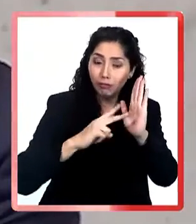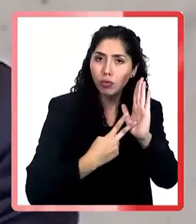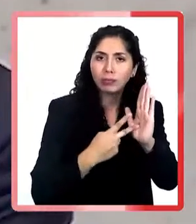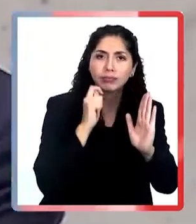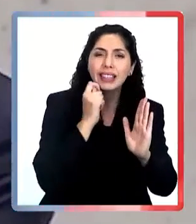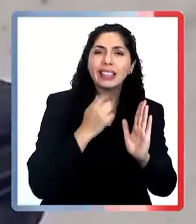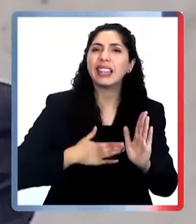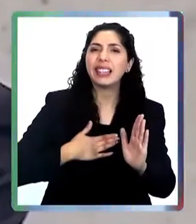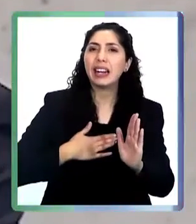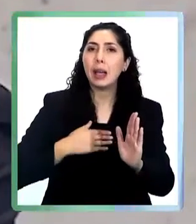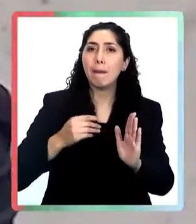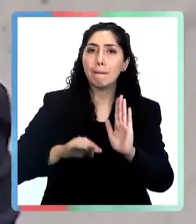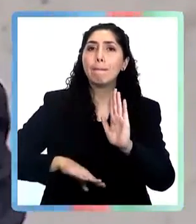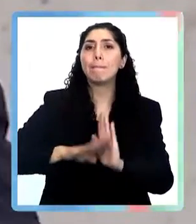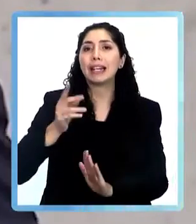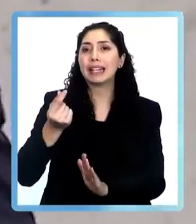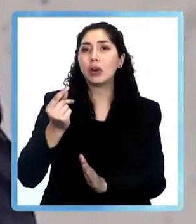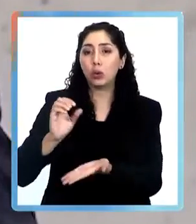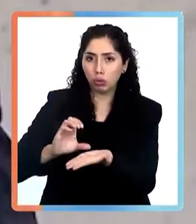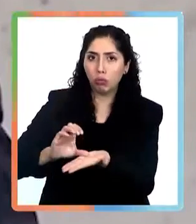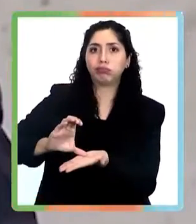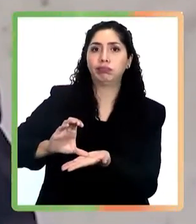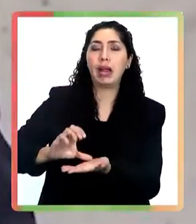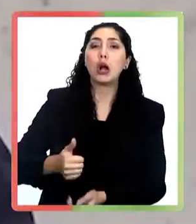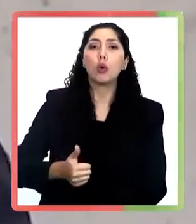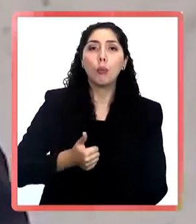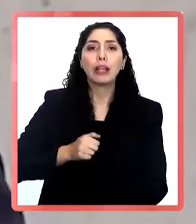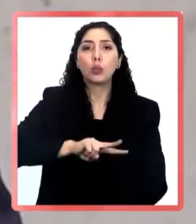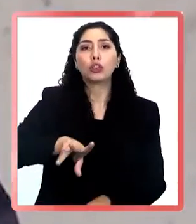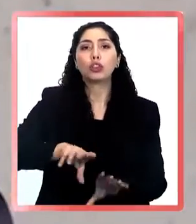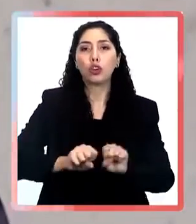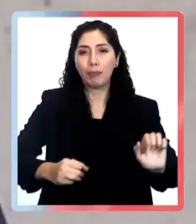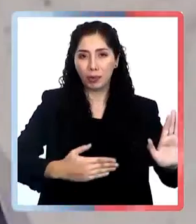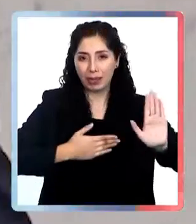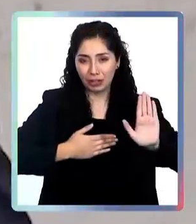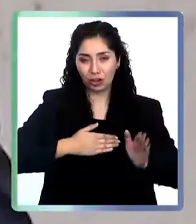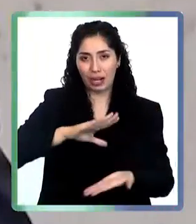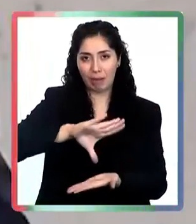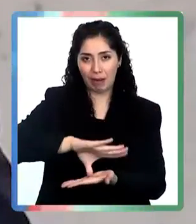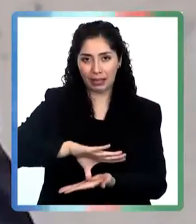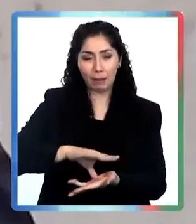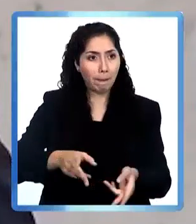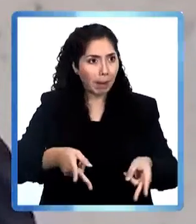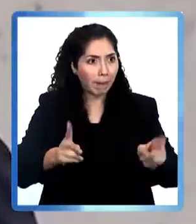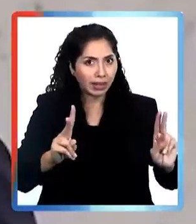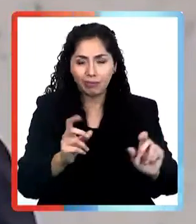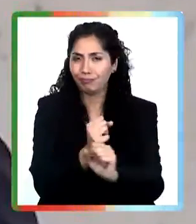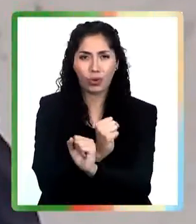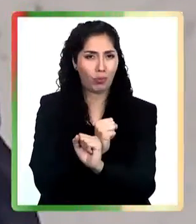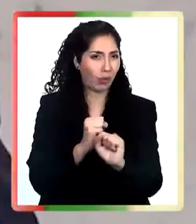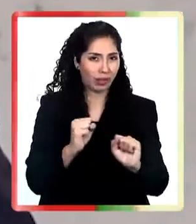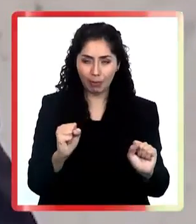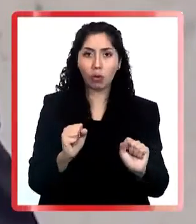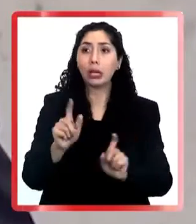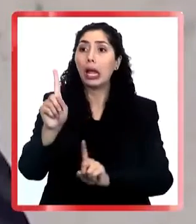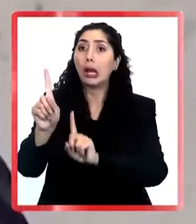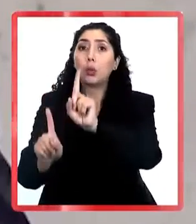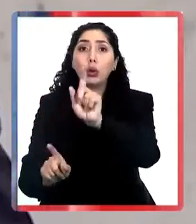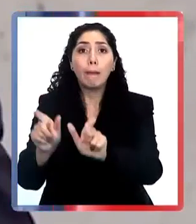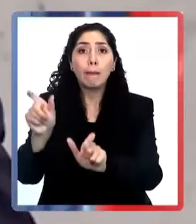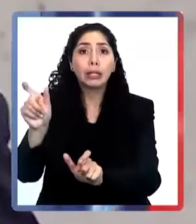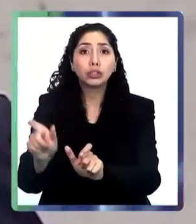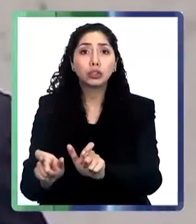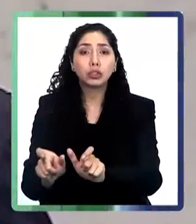mayores recursos para cumplir con nuestros compromisos con el país no podemos permitir que algunos contribuyentes